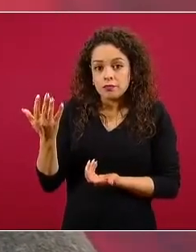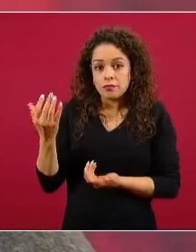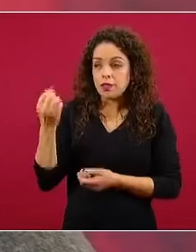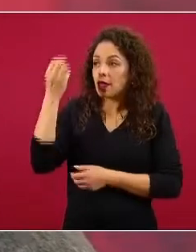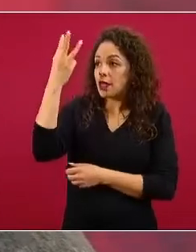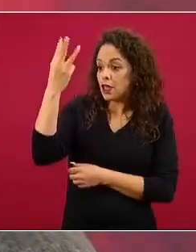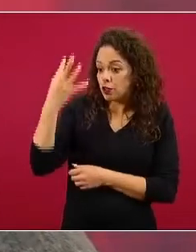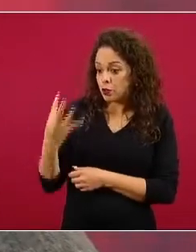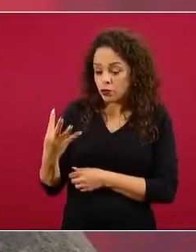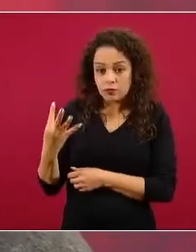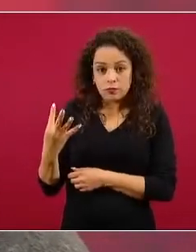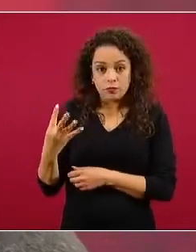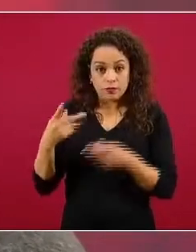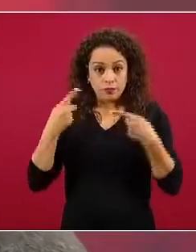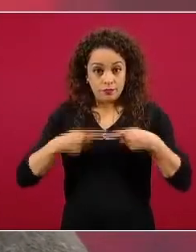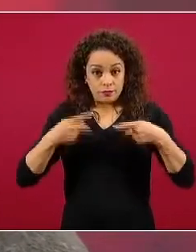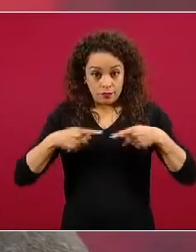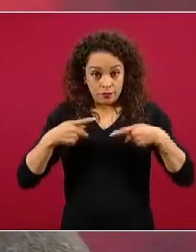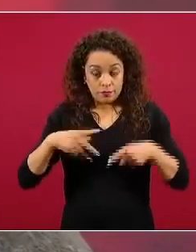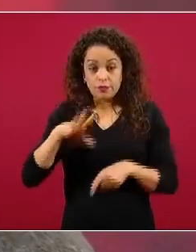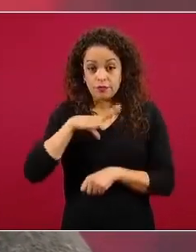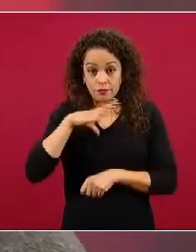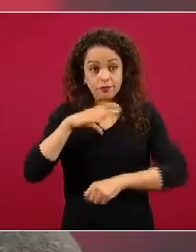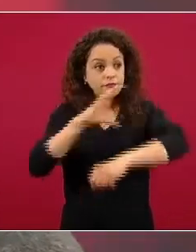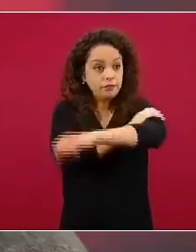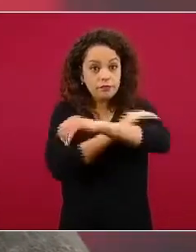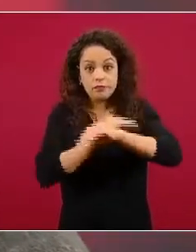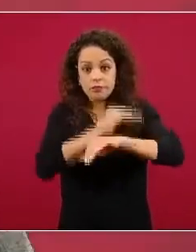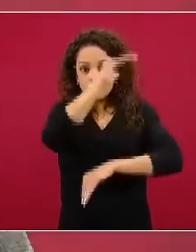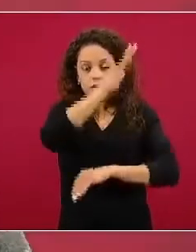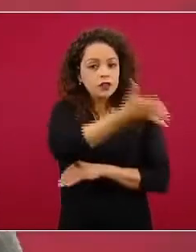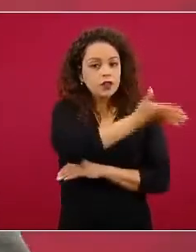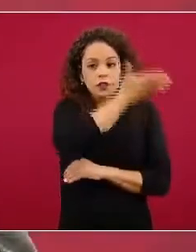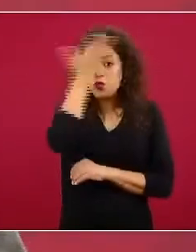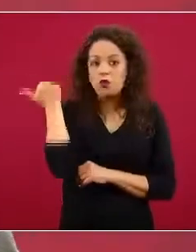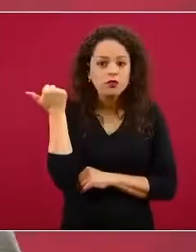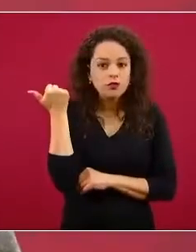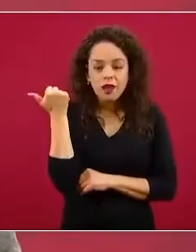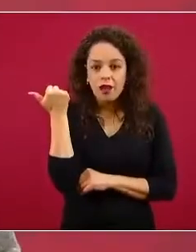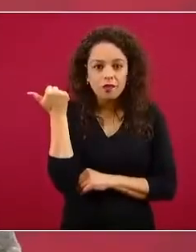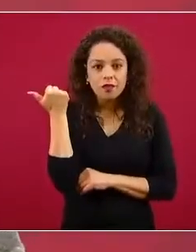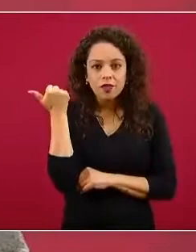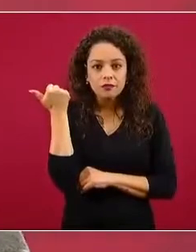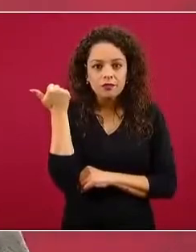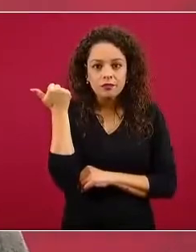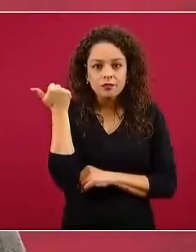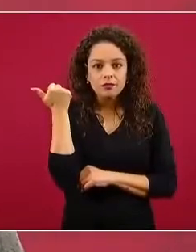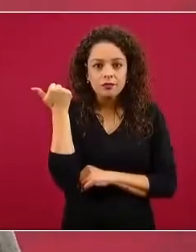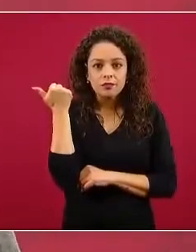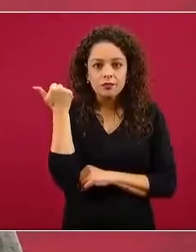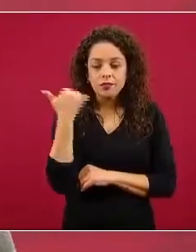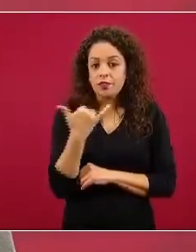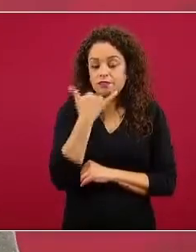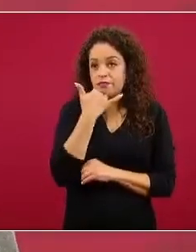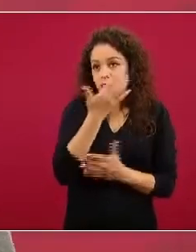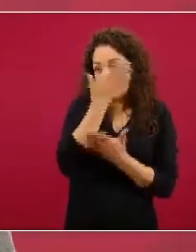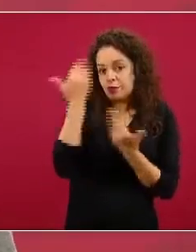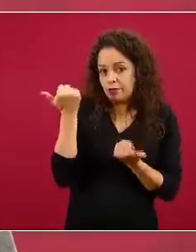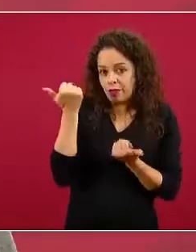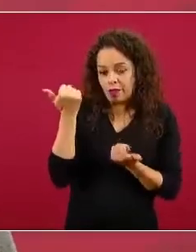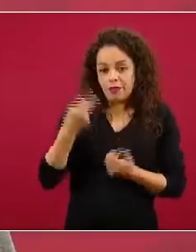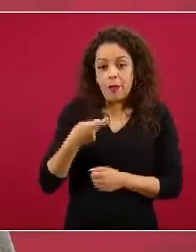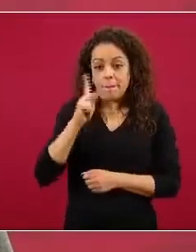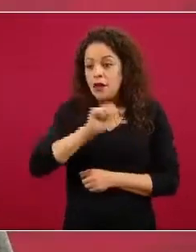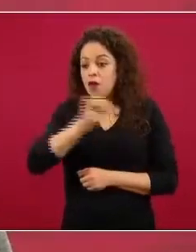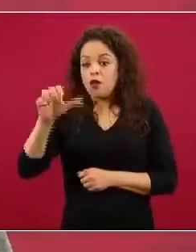de las personas que tienen la presión arterial alta no lo saben. Y cuando ocurre una complicación, una enfermedad aguda,